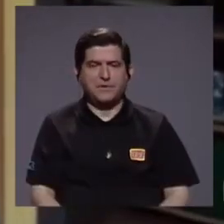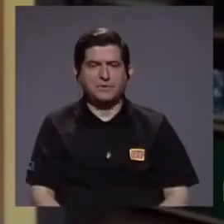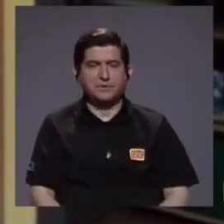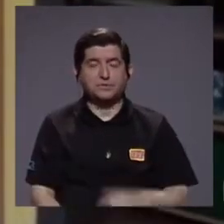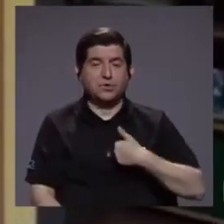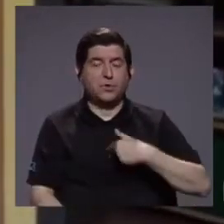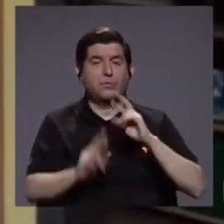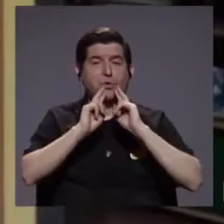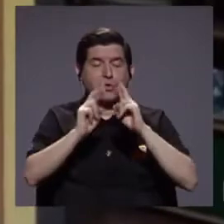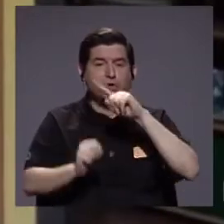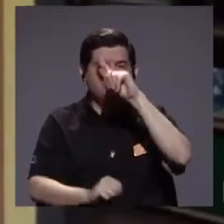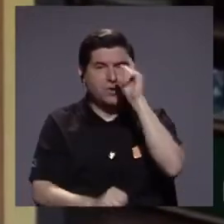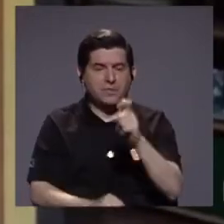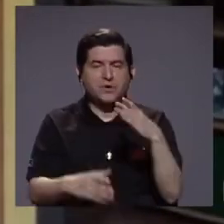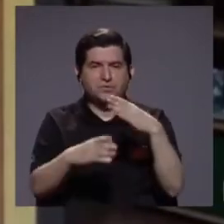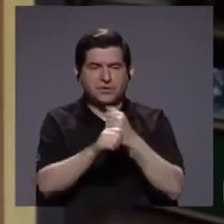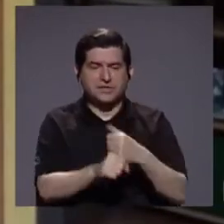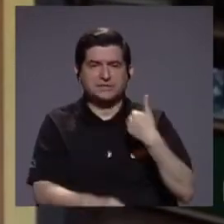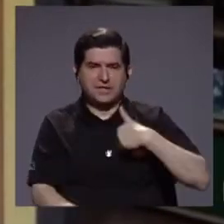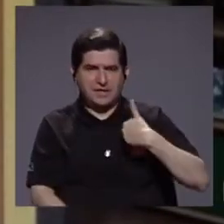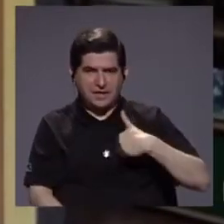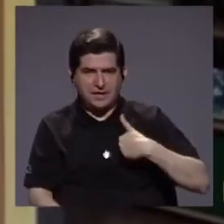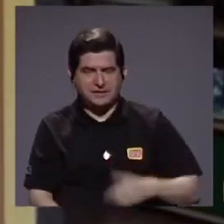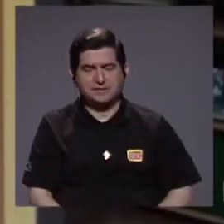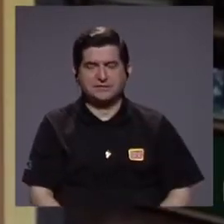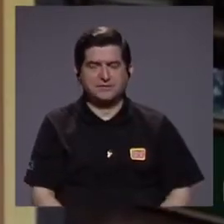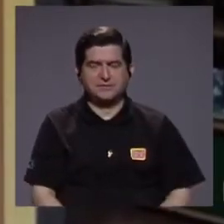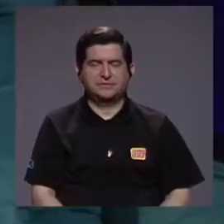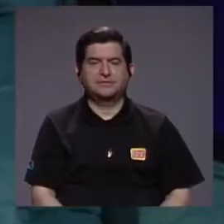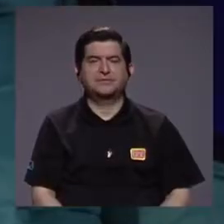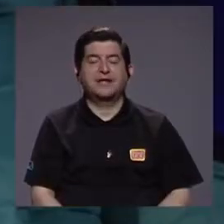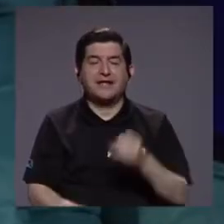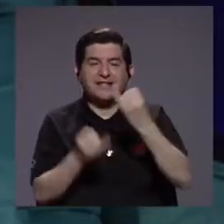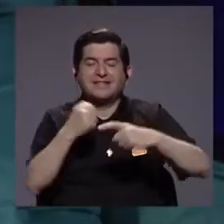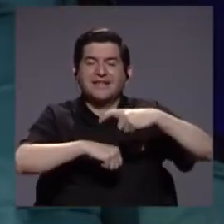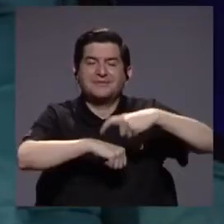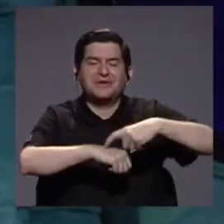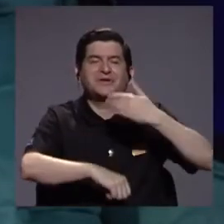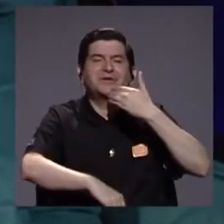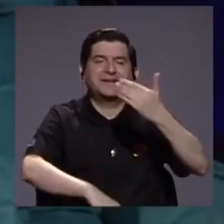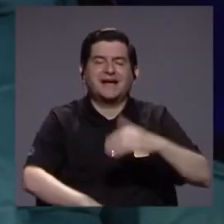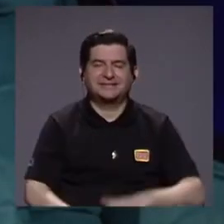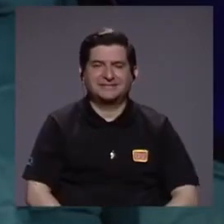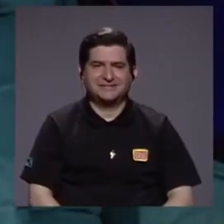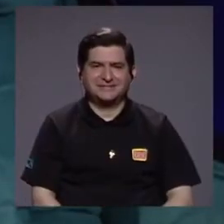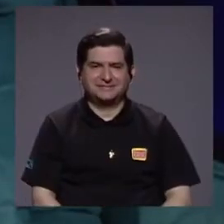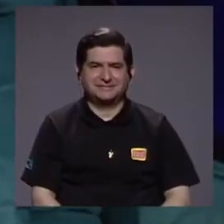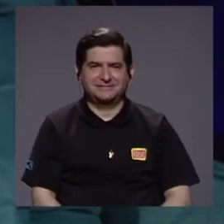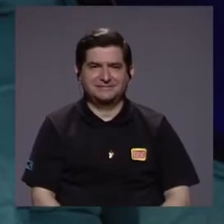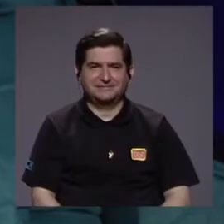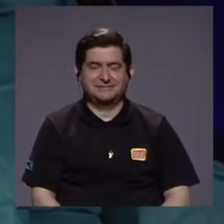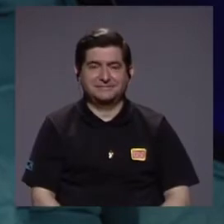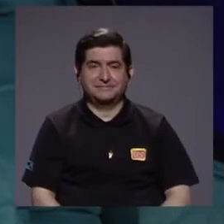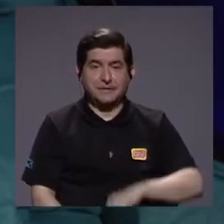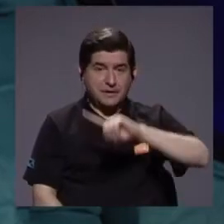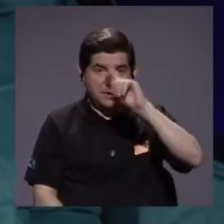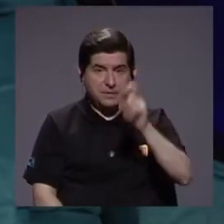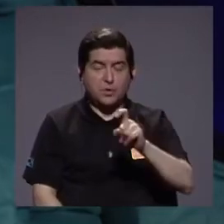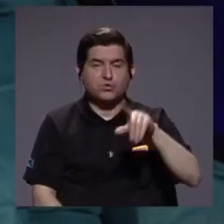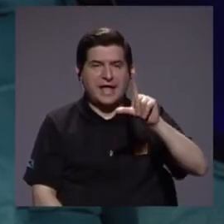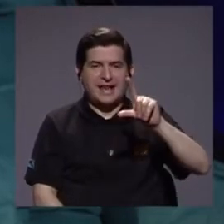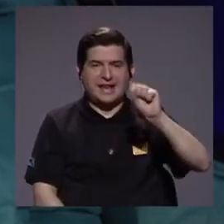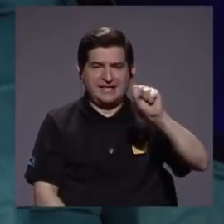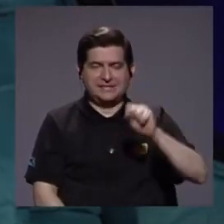respondí a la pregunta que me hizo el señor Orlando Rieta. Finalizó el tiempo, muchas gracias. Continuamos con la pregunta de la señora